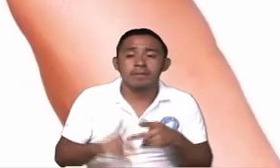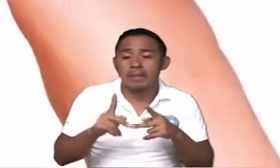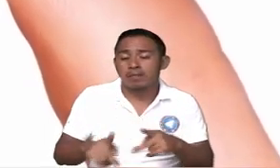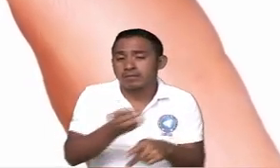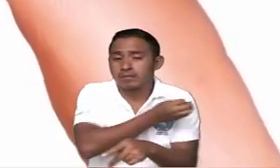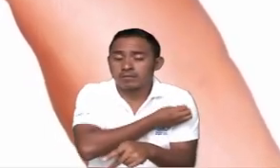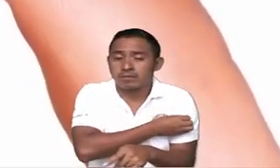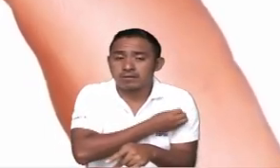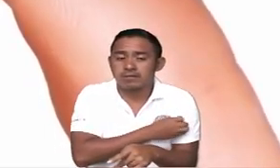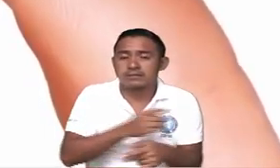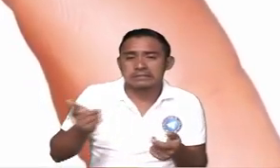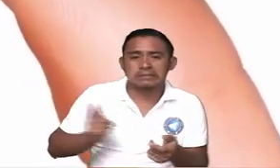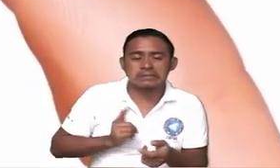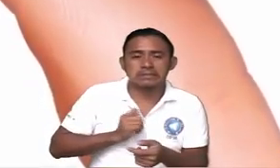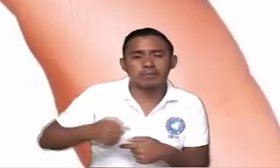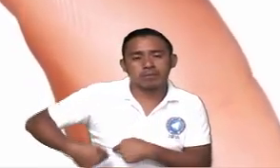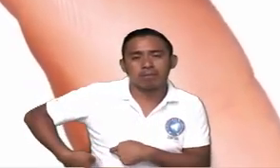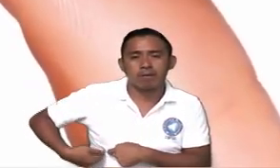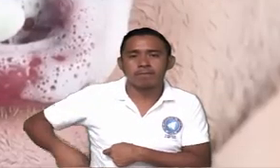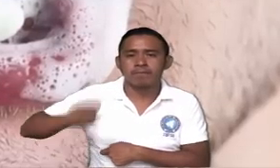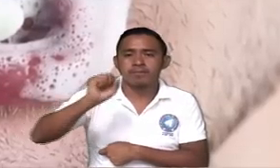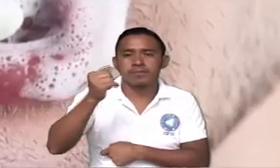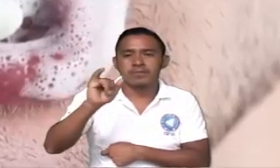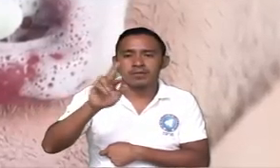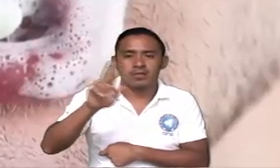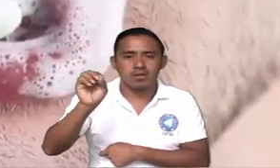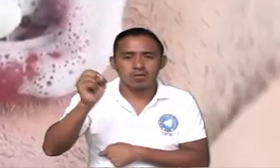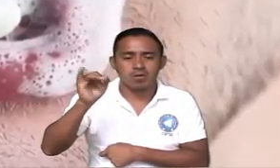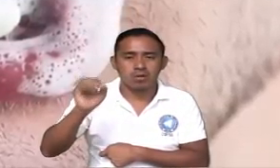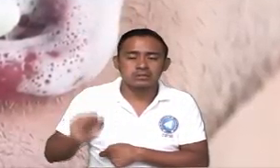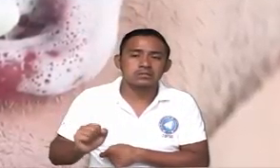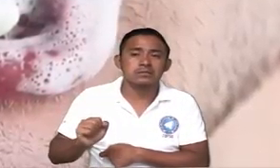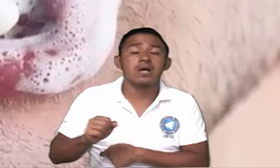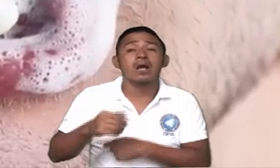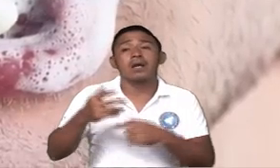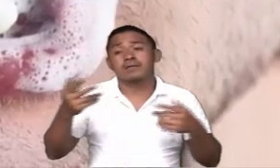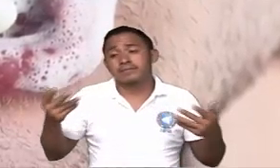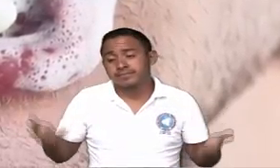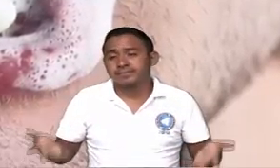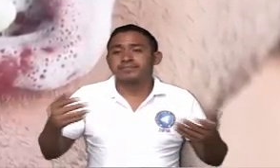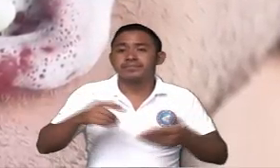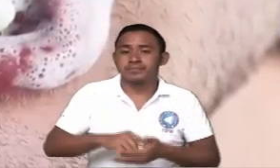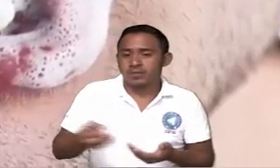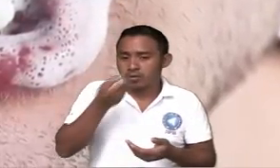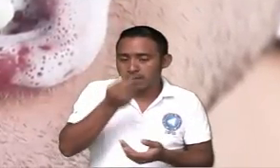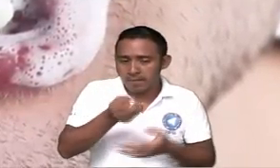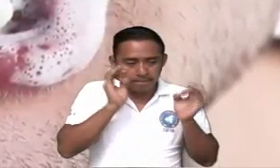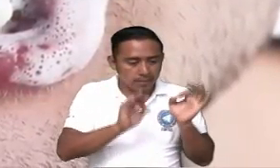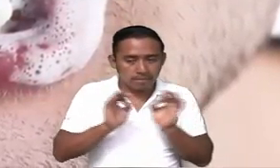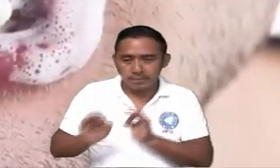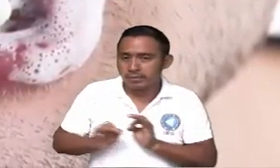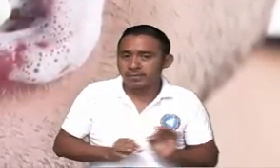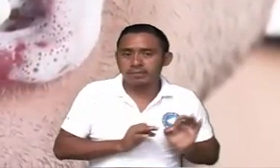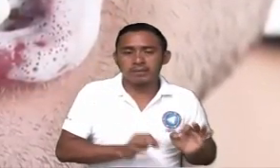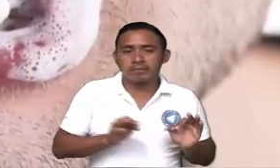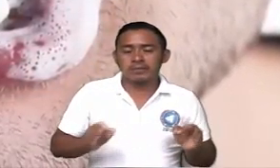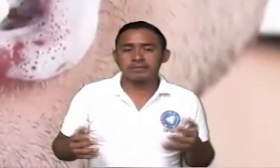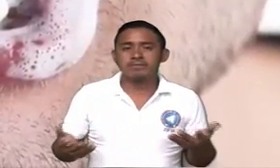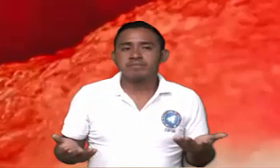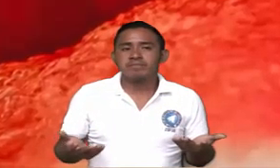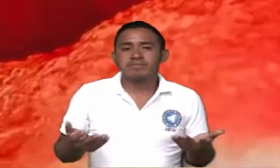alcohólico, tiene cirrosis hepática, tiene hígado graso, entonces aunque se alimente de comidas